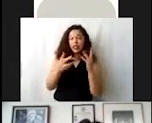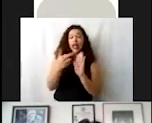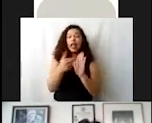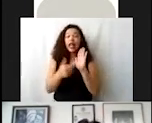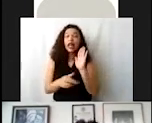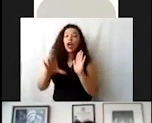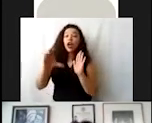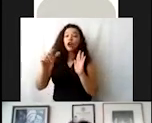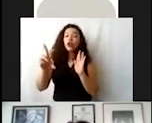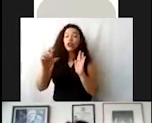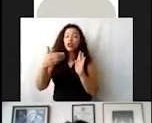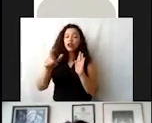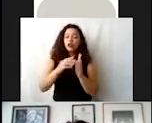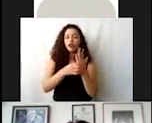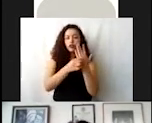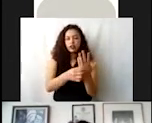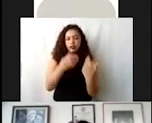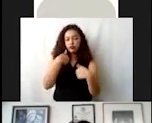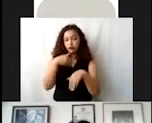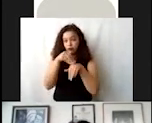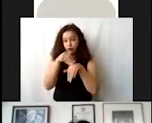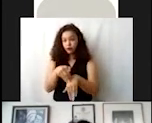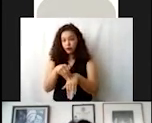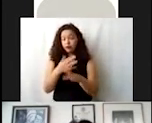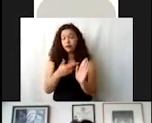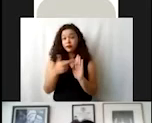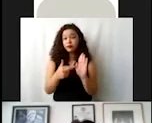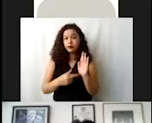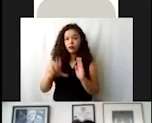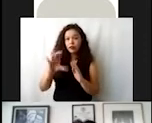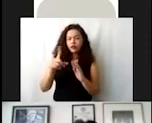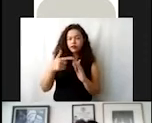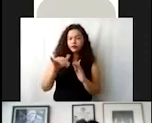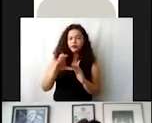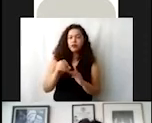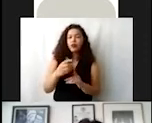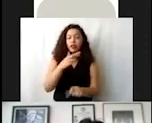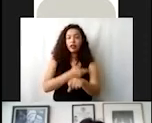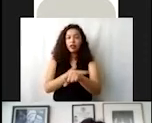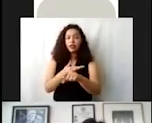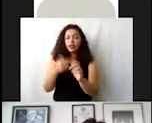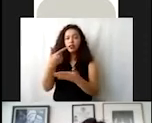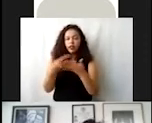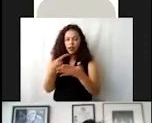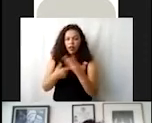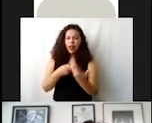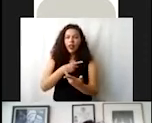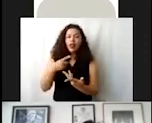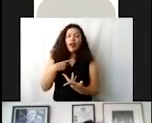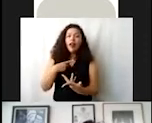código, ¿sí? Entonces, el reglamento del código nos dice que la contabilidad se tiene que llevar en el domicilio